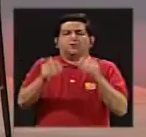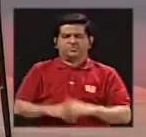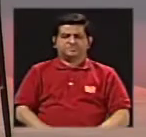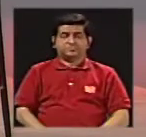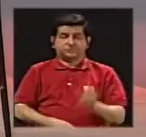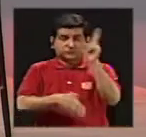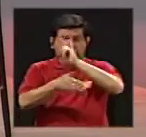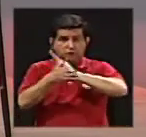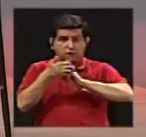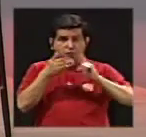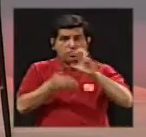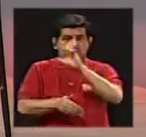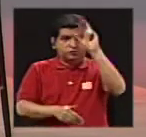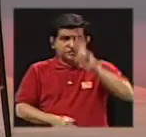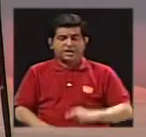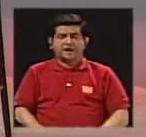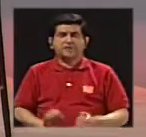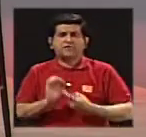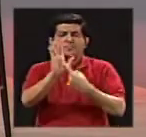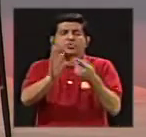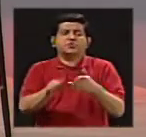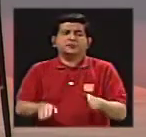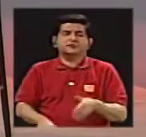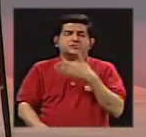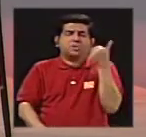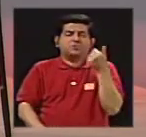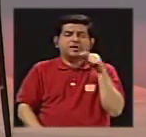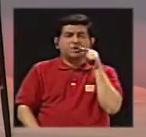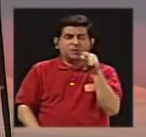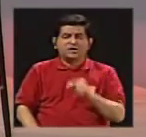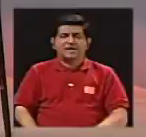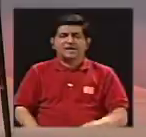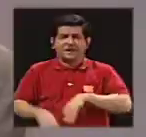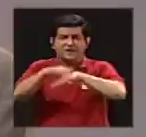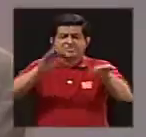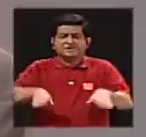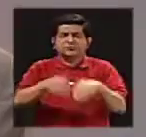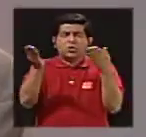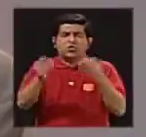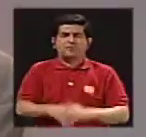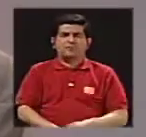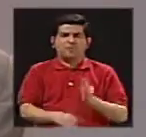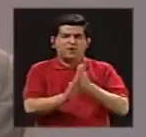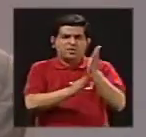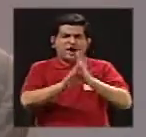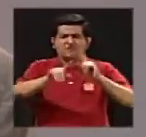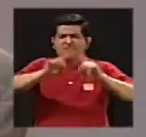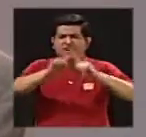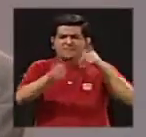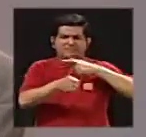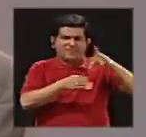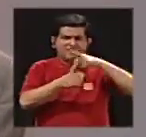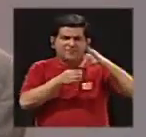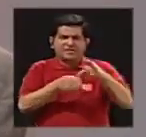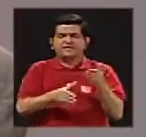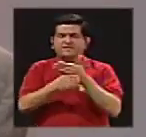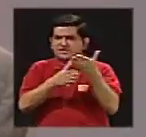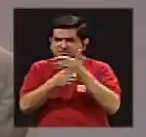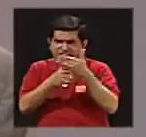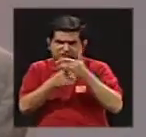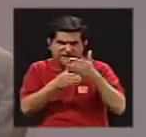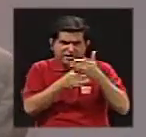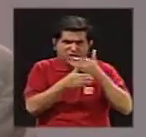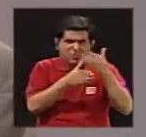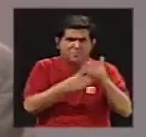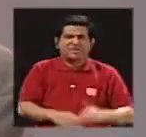Costa Rica debe proyectarse mejor por medio de las sedes Cómo tener más carreras interdisciplinarias compartir más eh